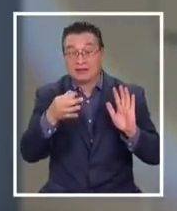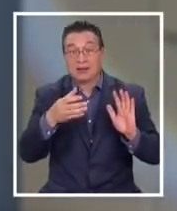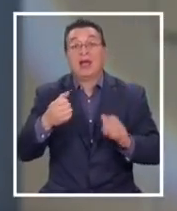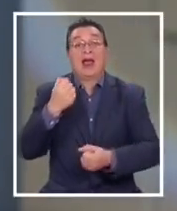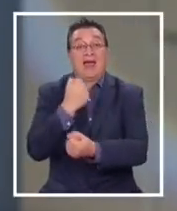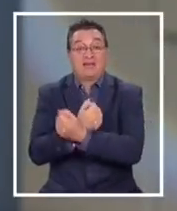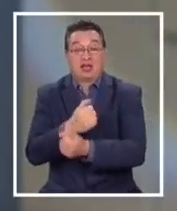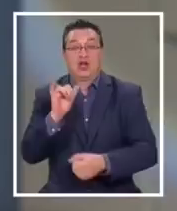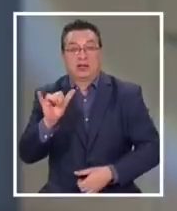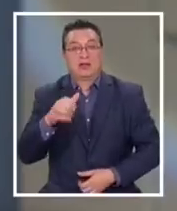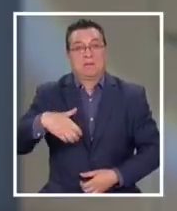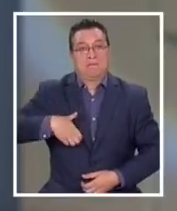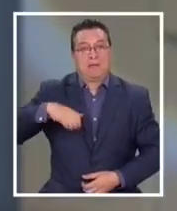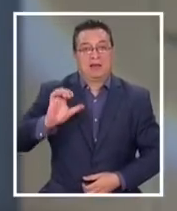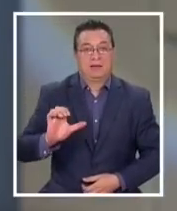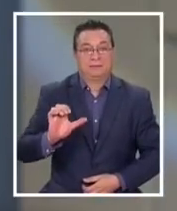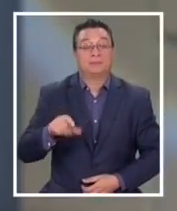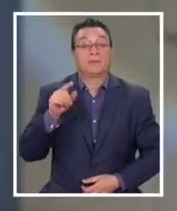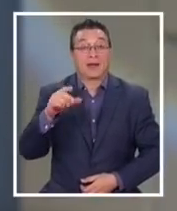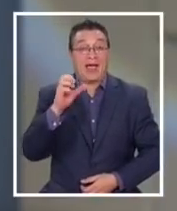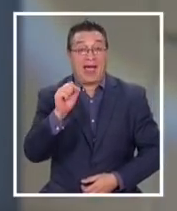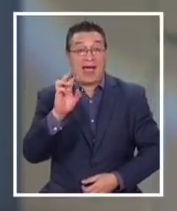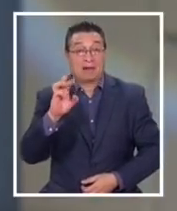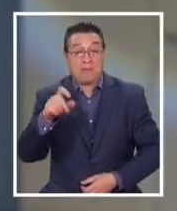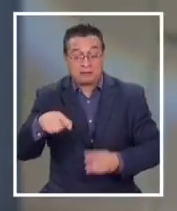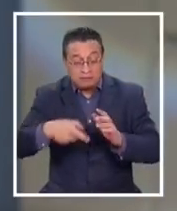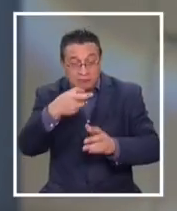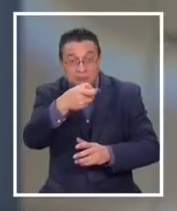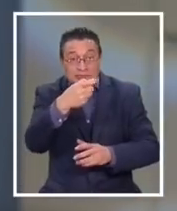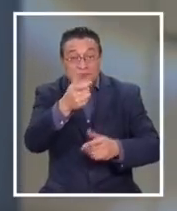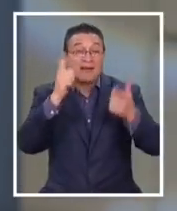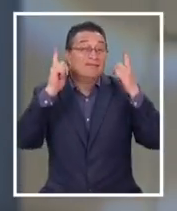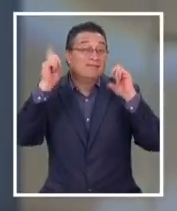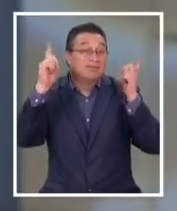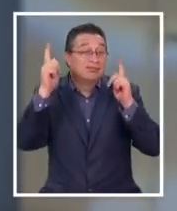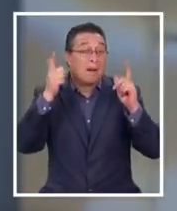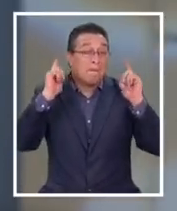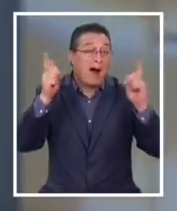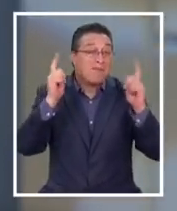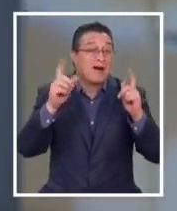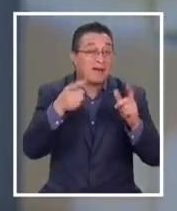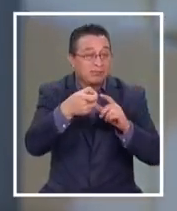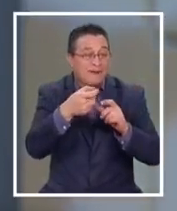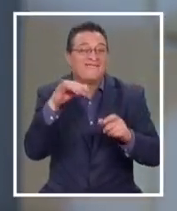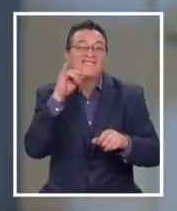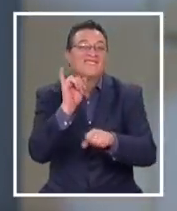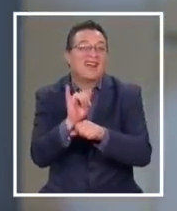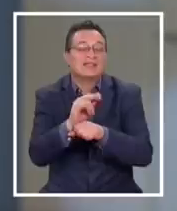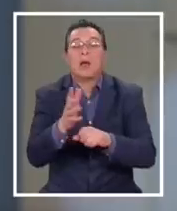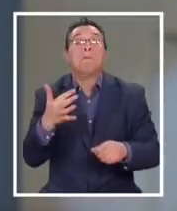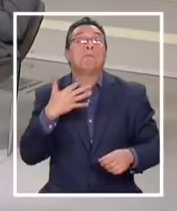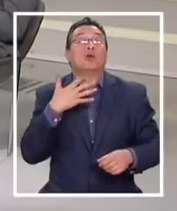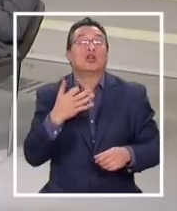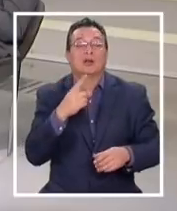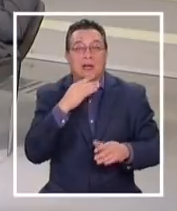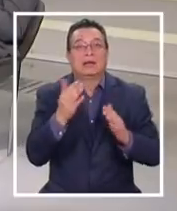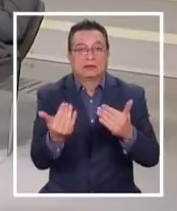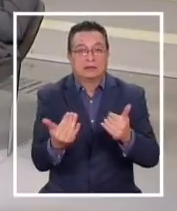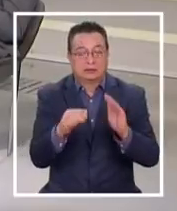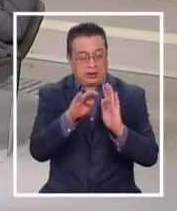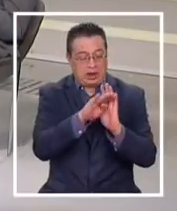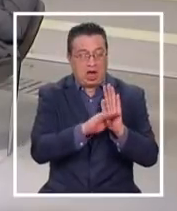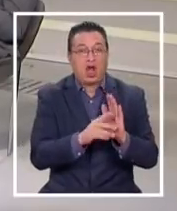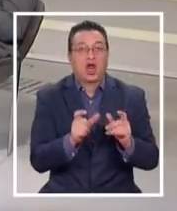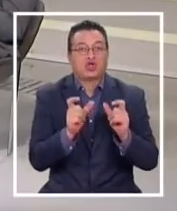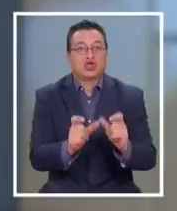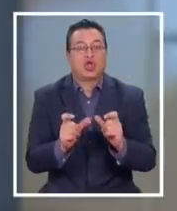PDI. Tercero, estas armas a fogueo, ¿por qué la gente encarga armas a fogueo? Necesitamos un registro, necesitamos control de esas